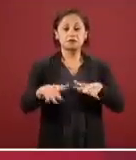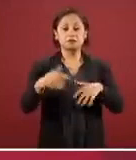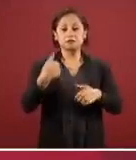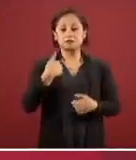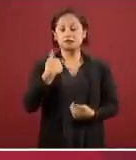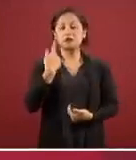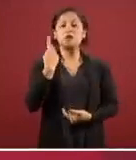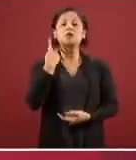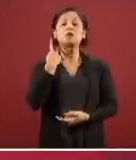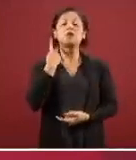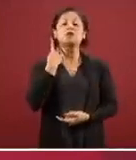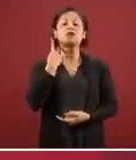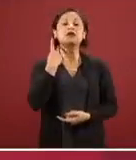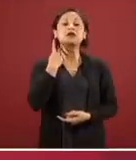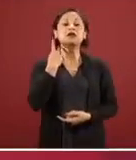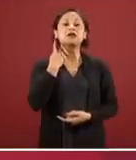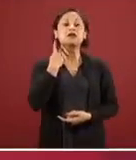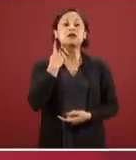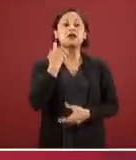de meter la cabeza